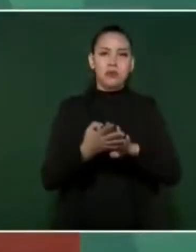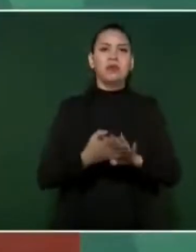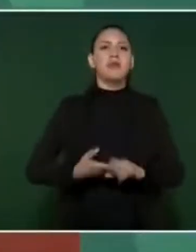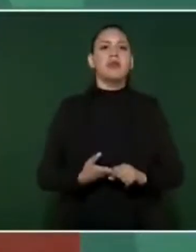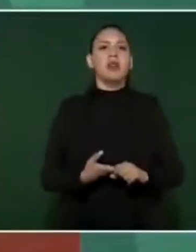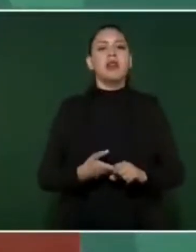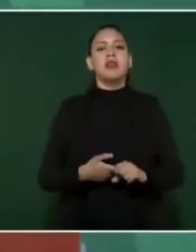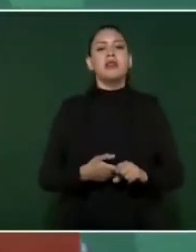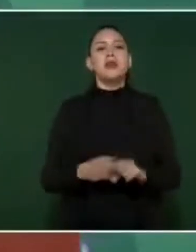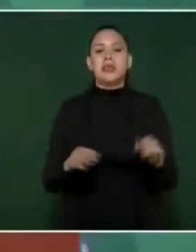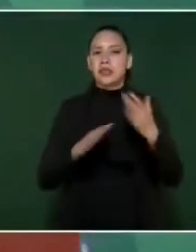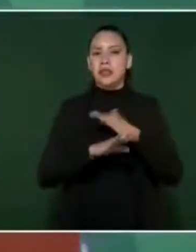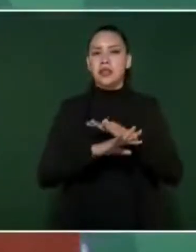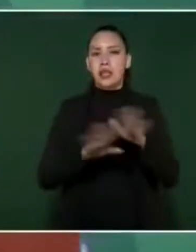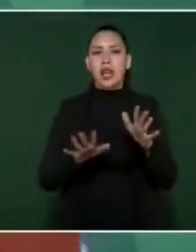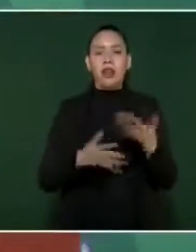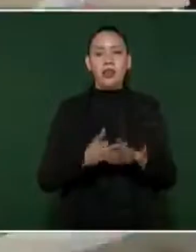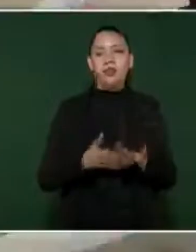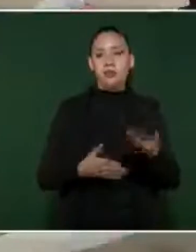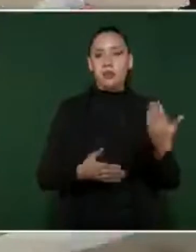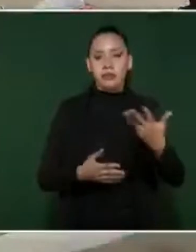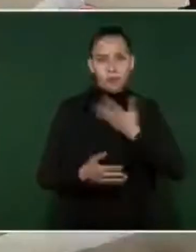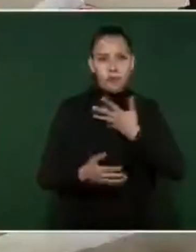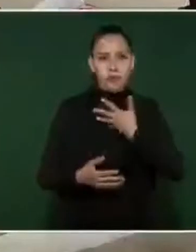se tienen